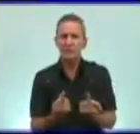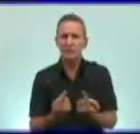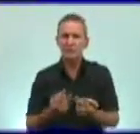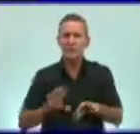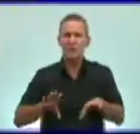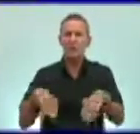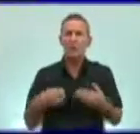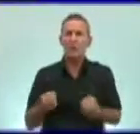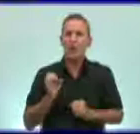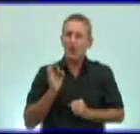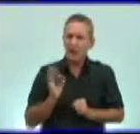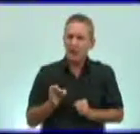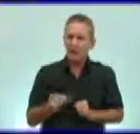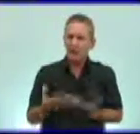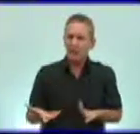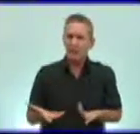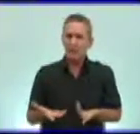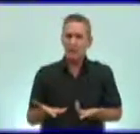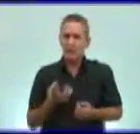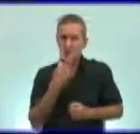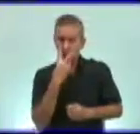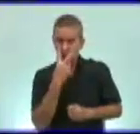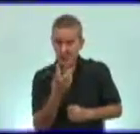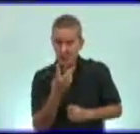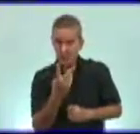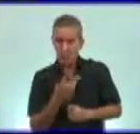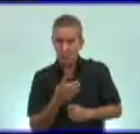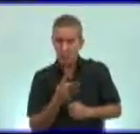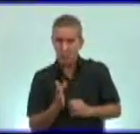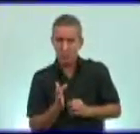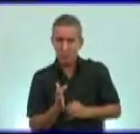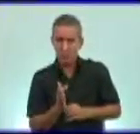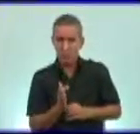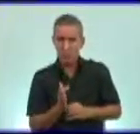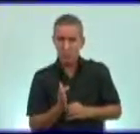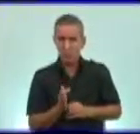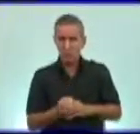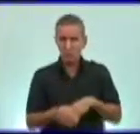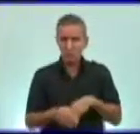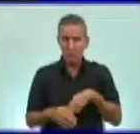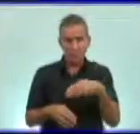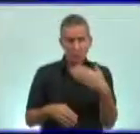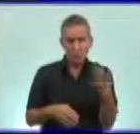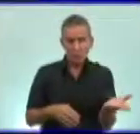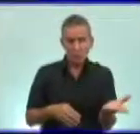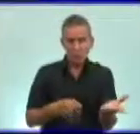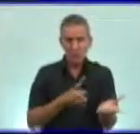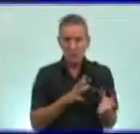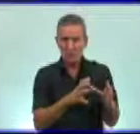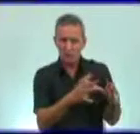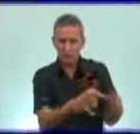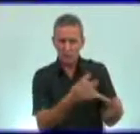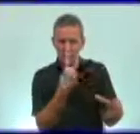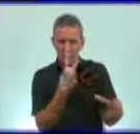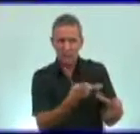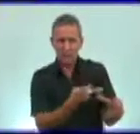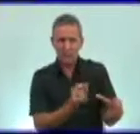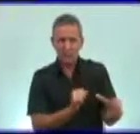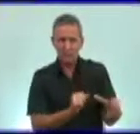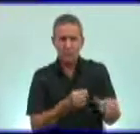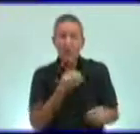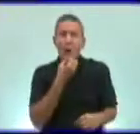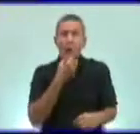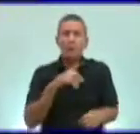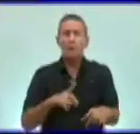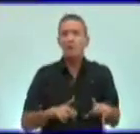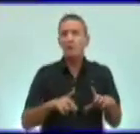verdad. Aquellos que observan un lado del objeto en cuestión pudieran ver un rectángulo